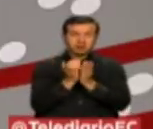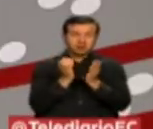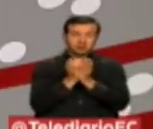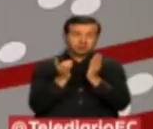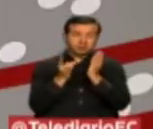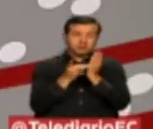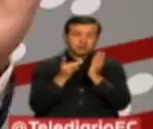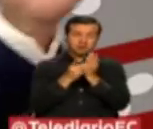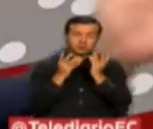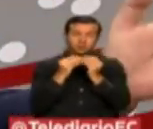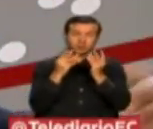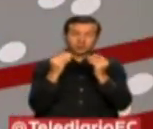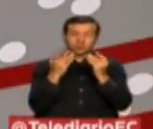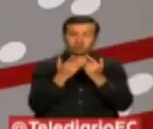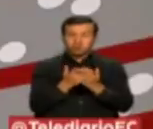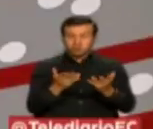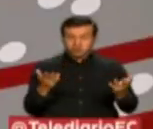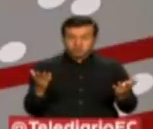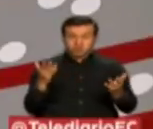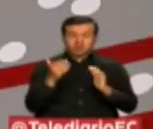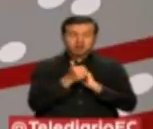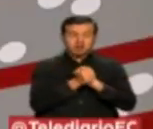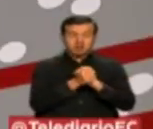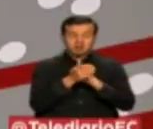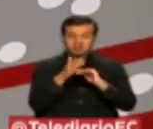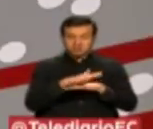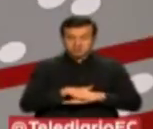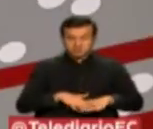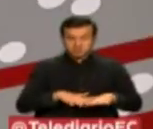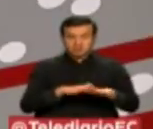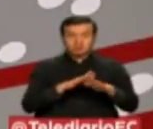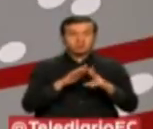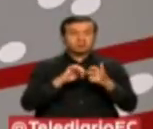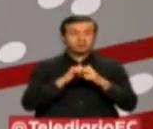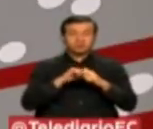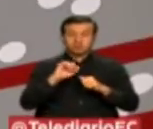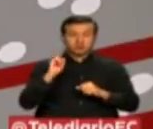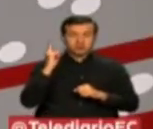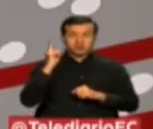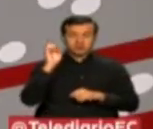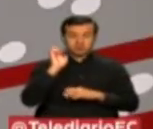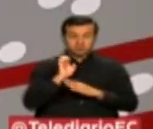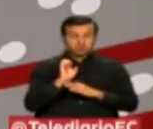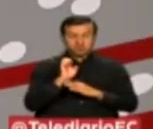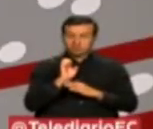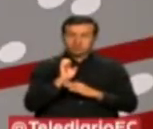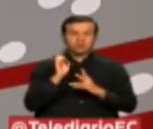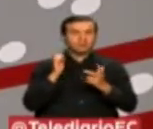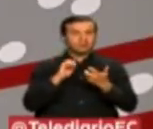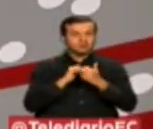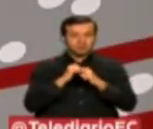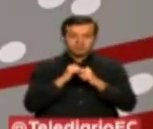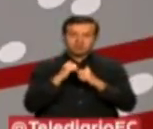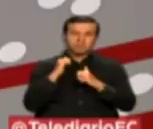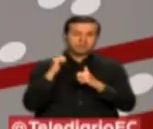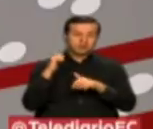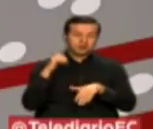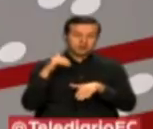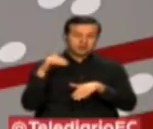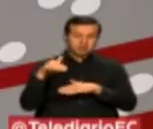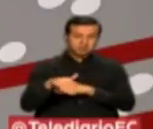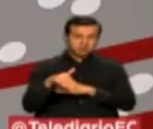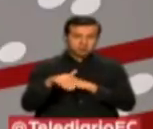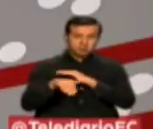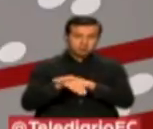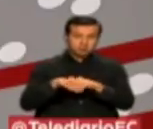plástico hacia las Islas Galápagos. Pero no es un problema solamente de Ecuador, es un problema del continente en su